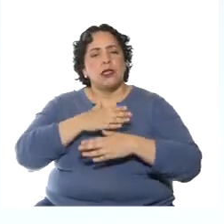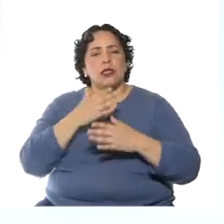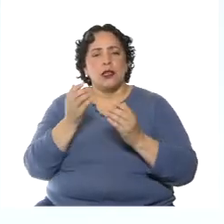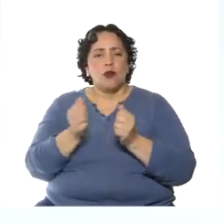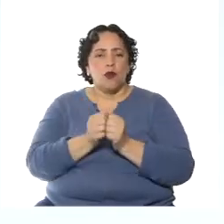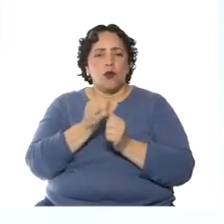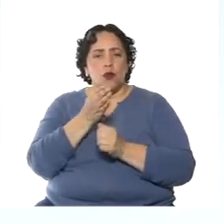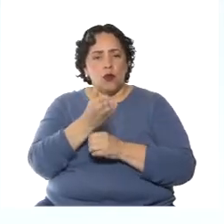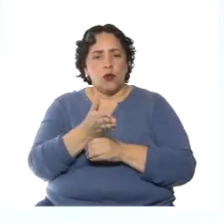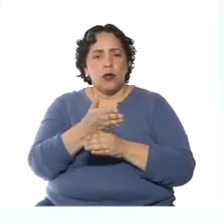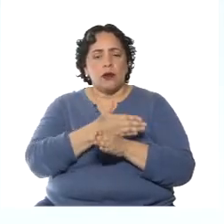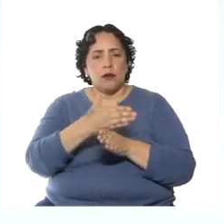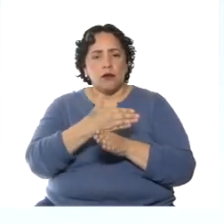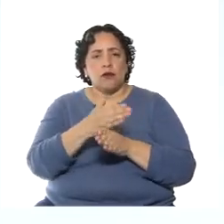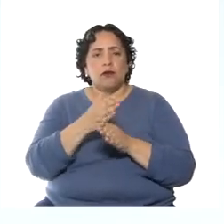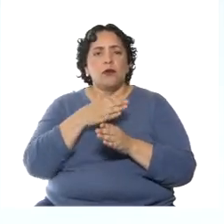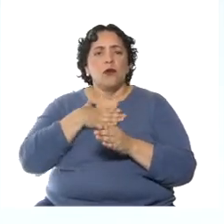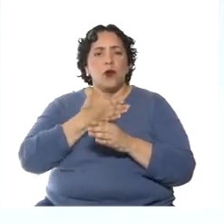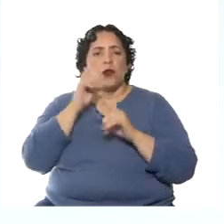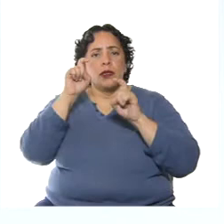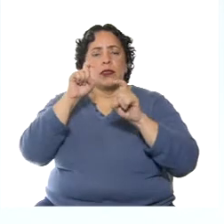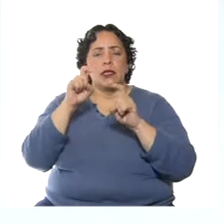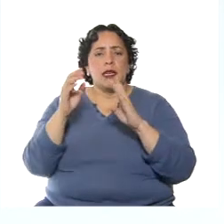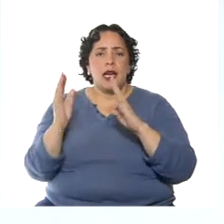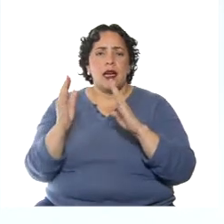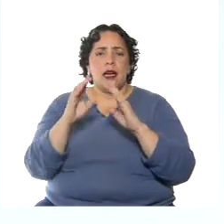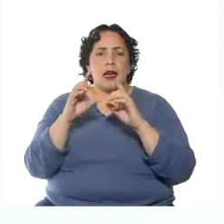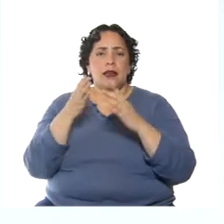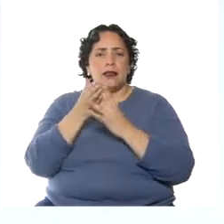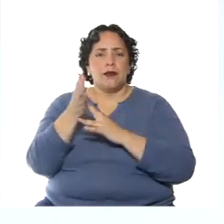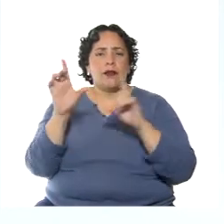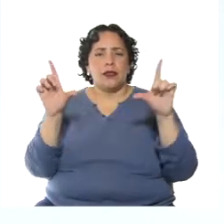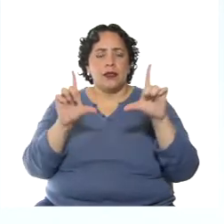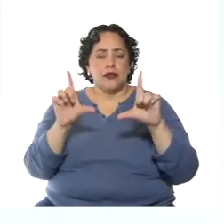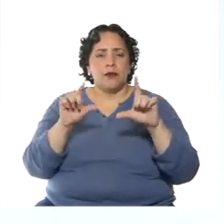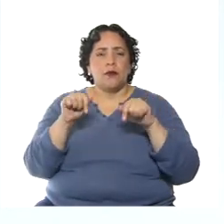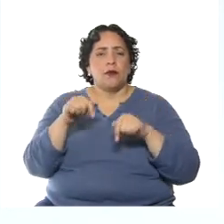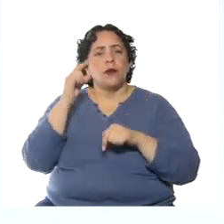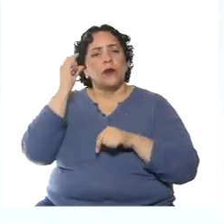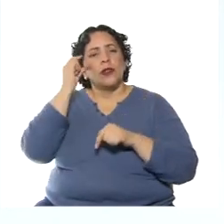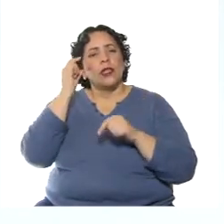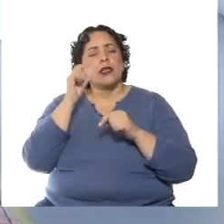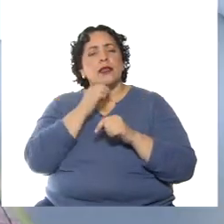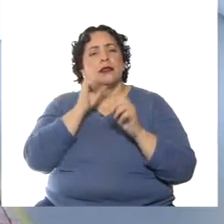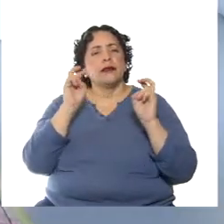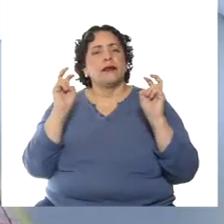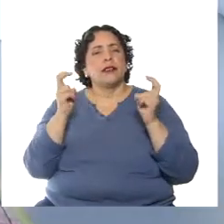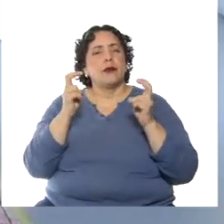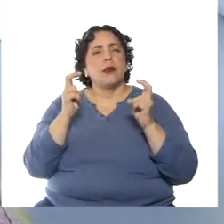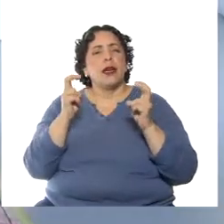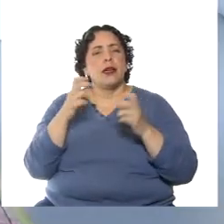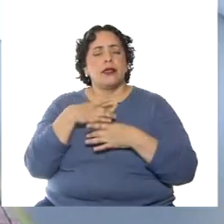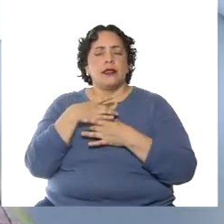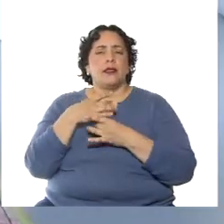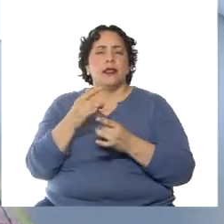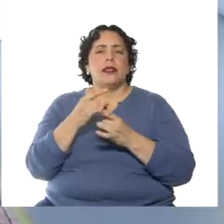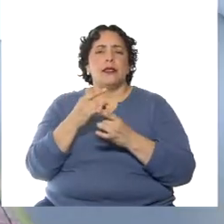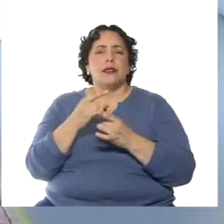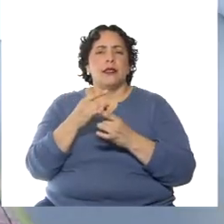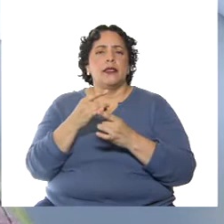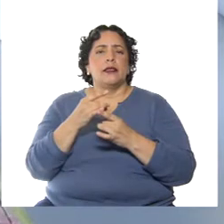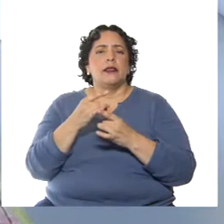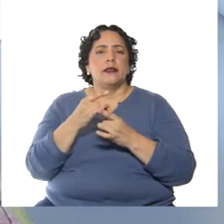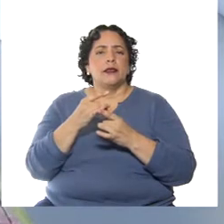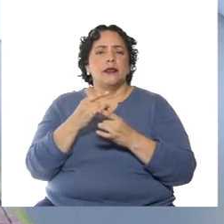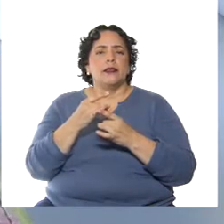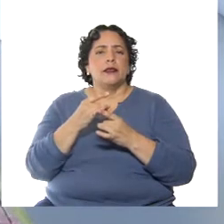usted el día de hoy para llegar a los hogares de las familias venezolanas. El día de hoy vamos a hablar acerca de un tema bien interesante, mi profe. Se trata